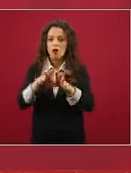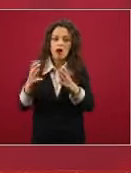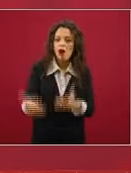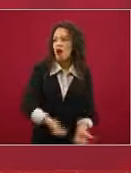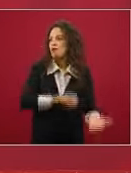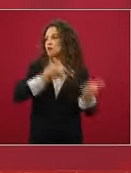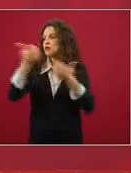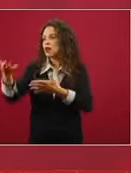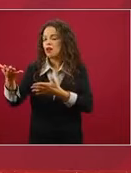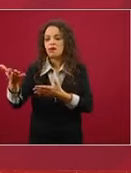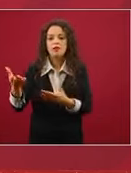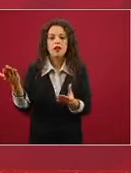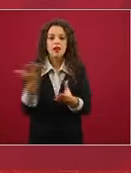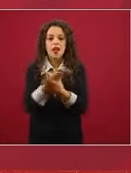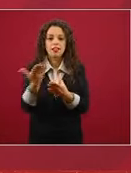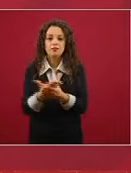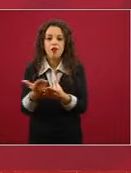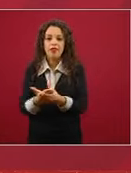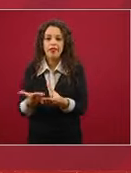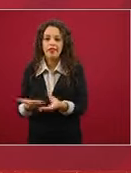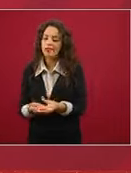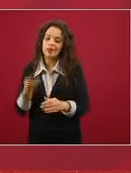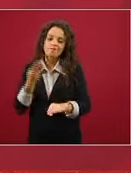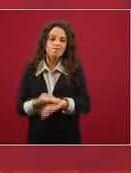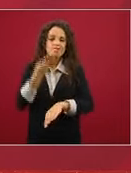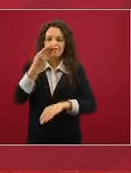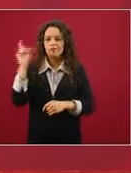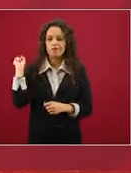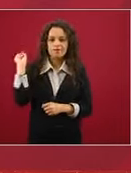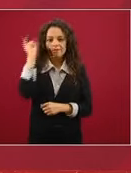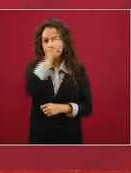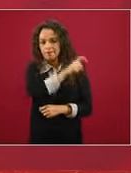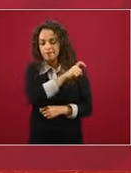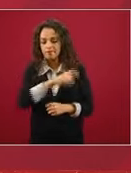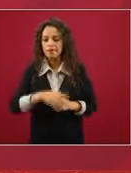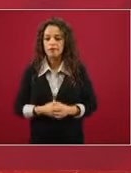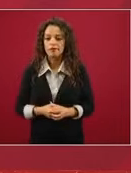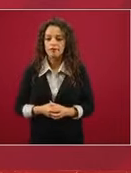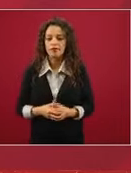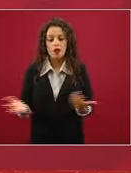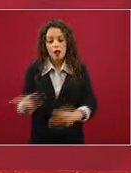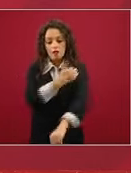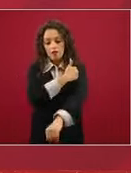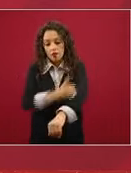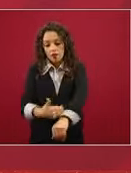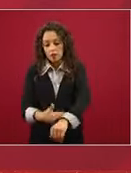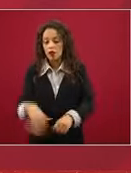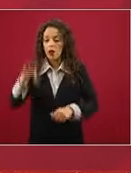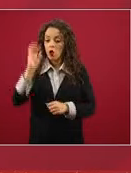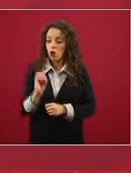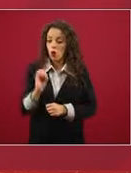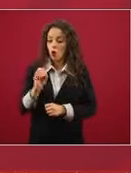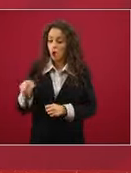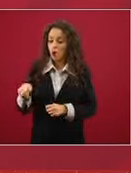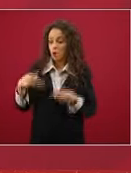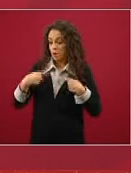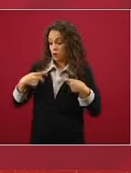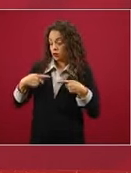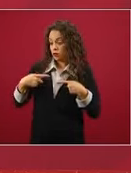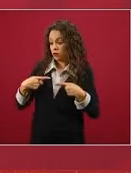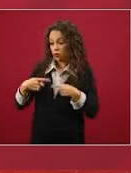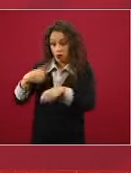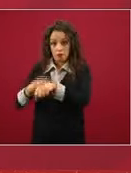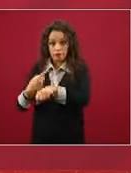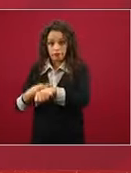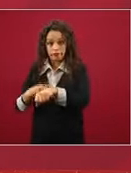la posibilidad de que las familias o los propios pacientes, si se encuentran en condiciones de recibirlo,